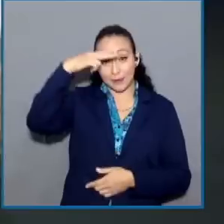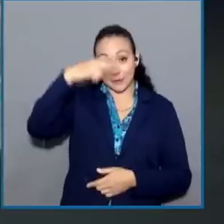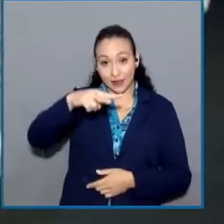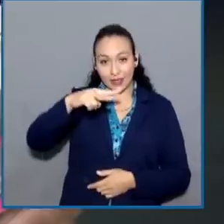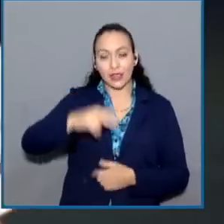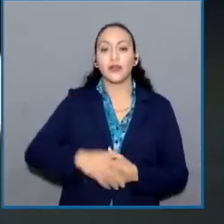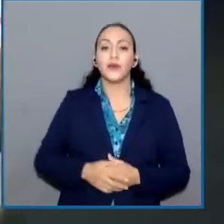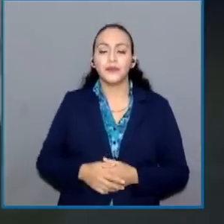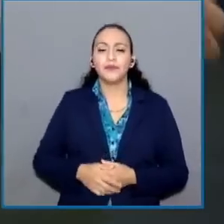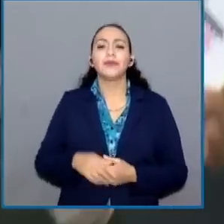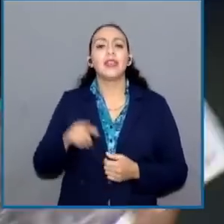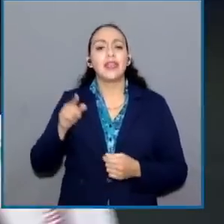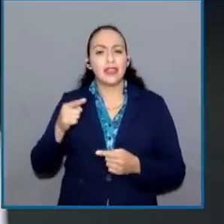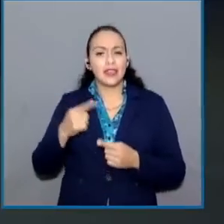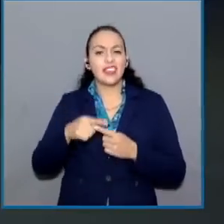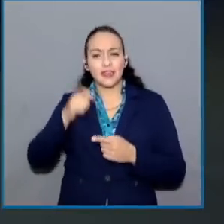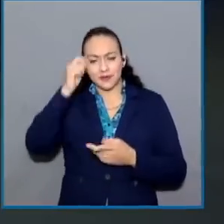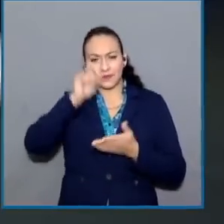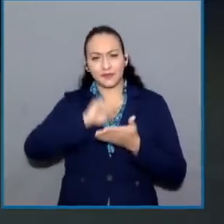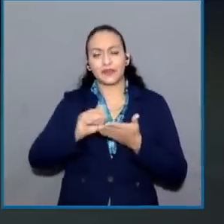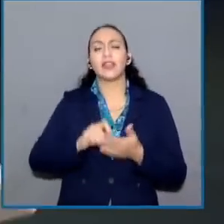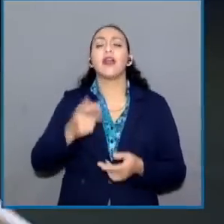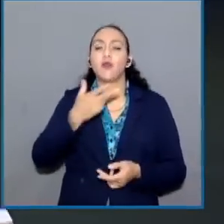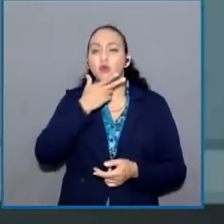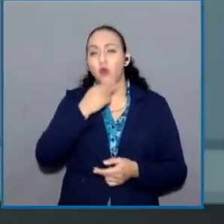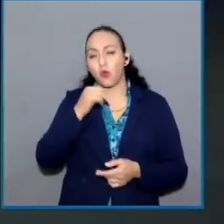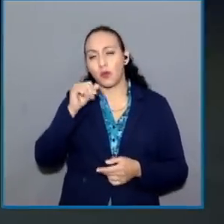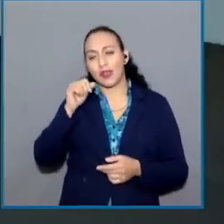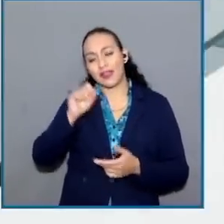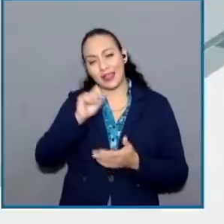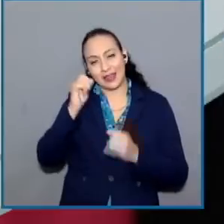comisionado del Instituto de Transparencia de la Ciudad de México.